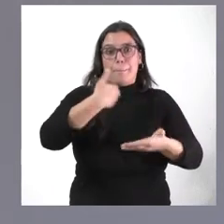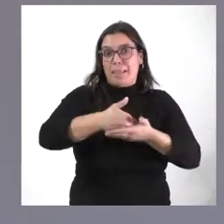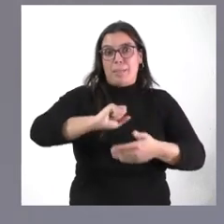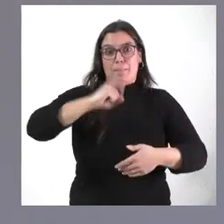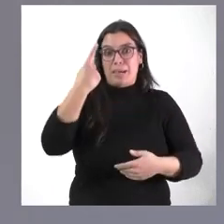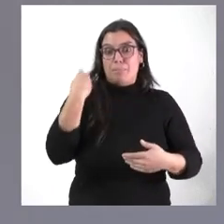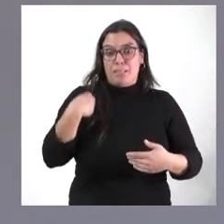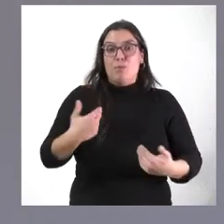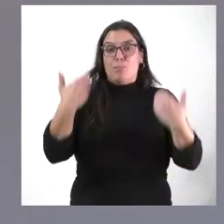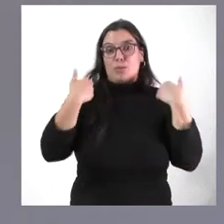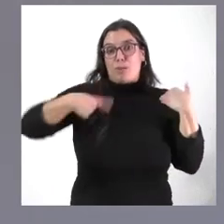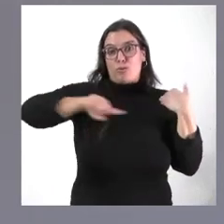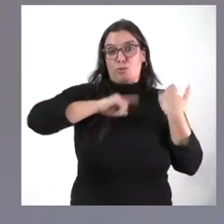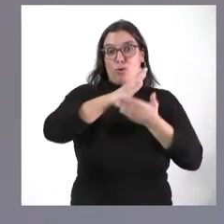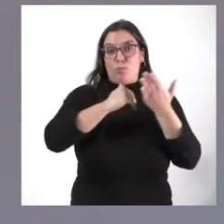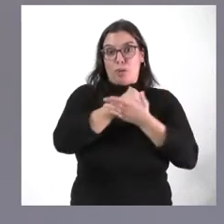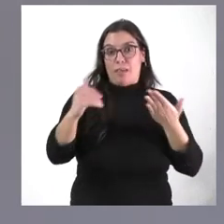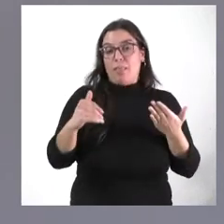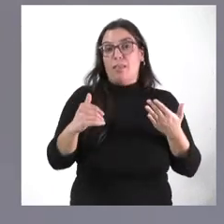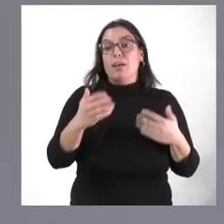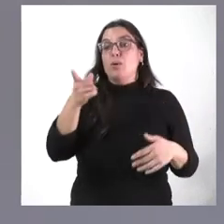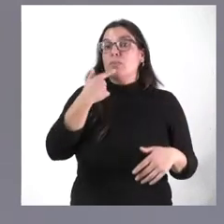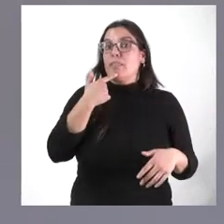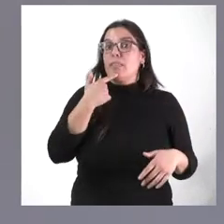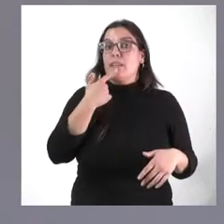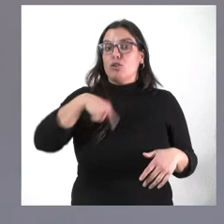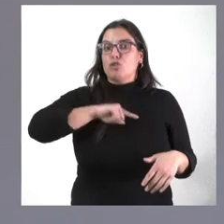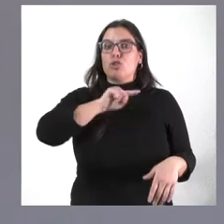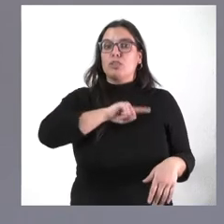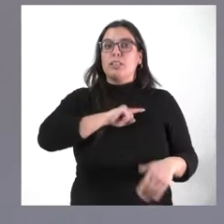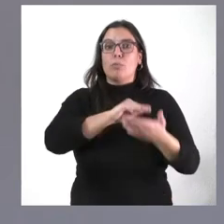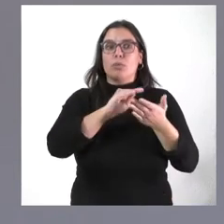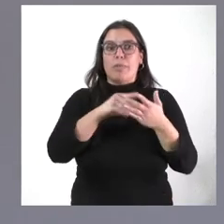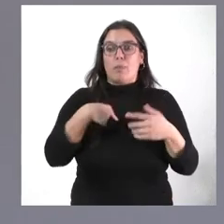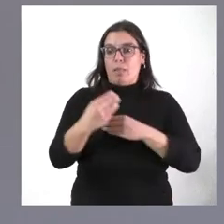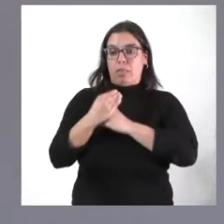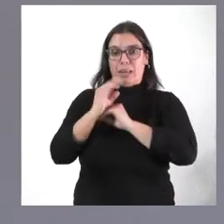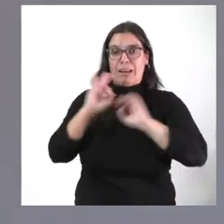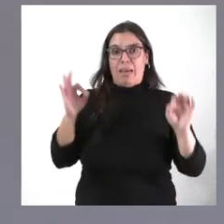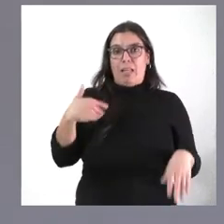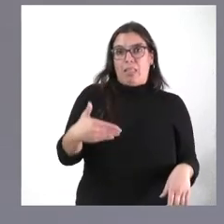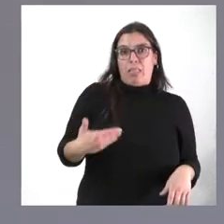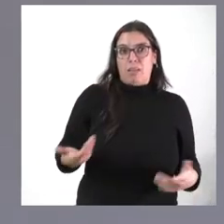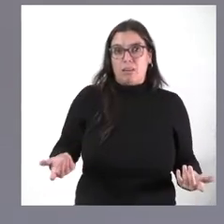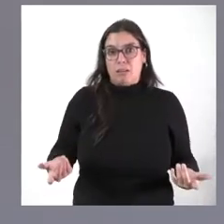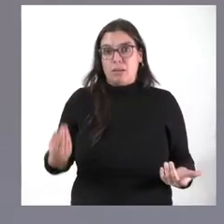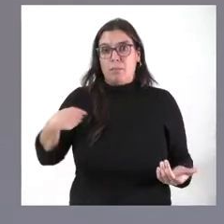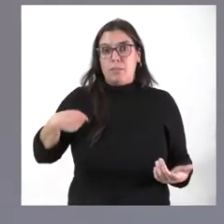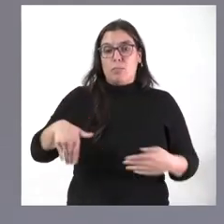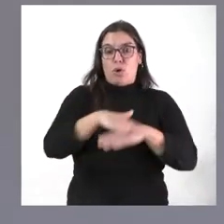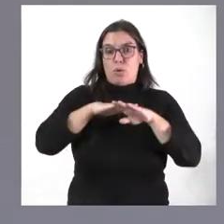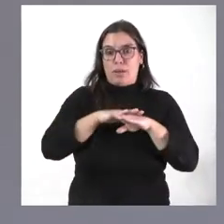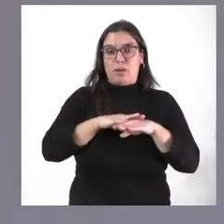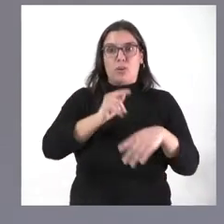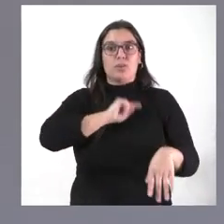que prestamos las comunidades autónomas y las comunidades autónomas Usted lo ha dicho nos sentimos a veces muy desamparadas por parte del gobierno y nos encontramos muy solas